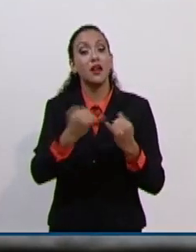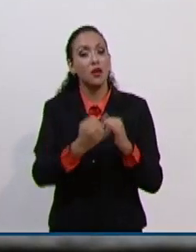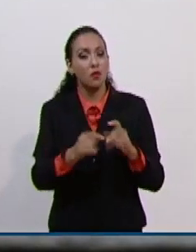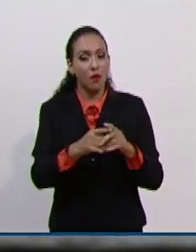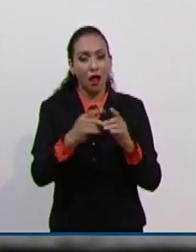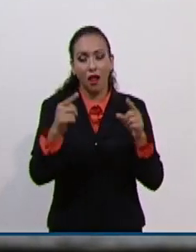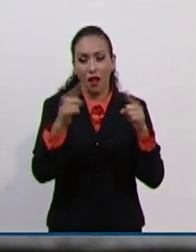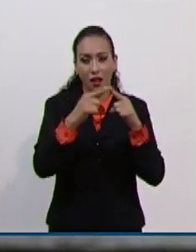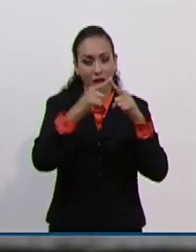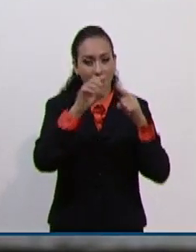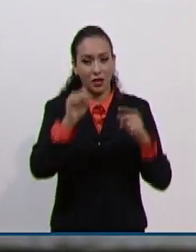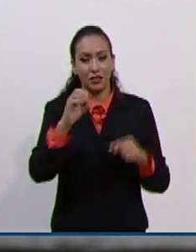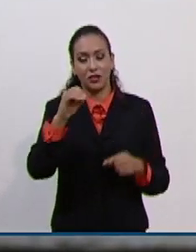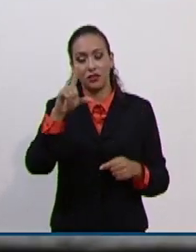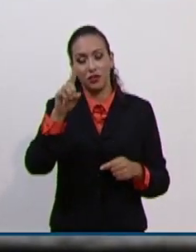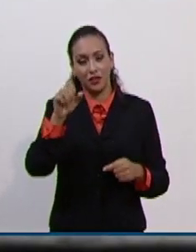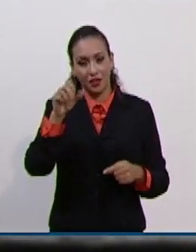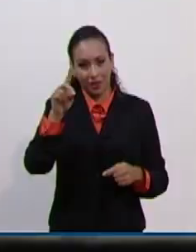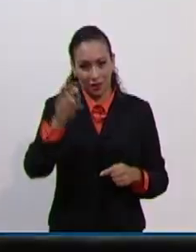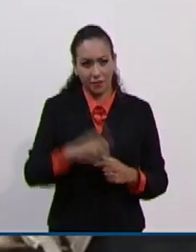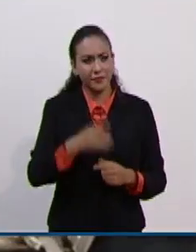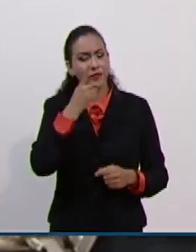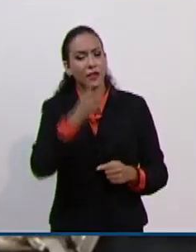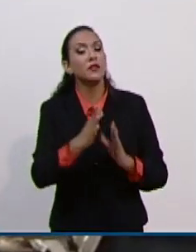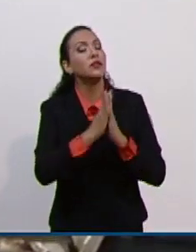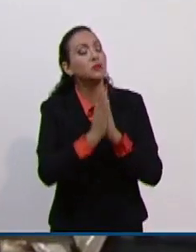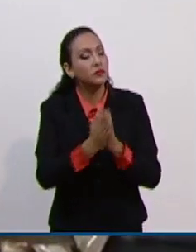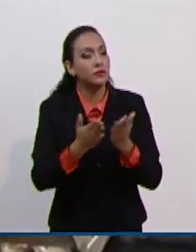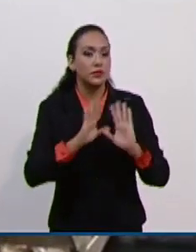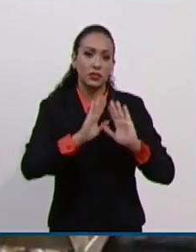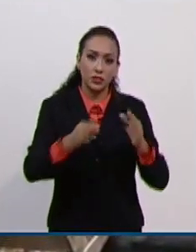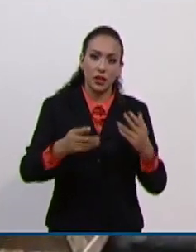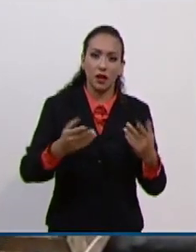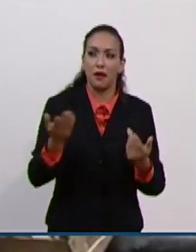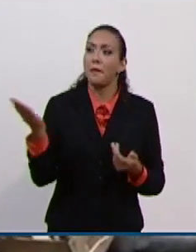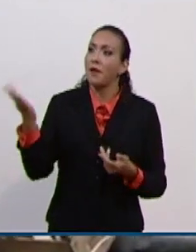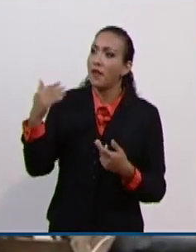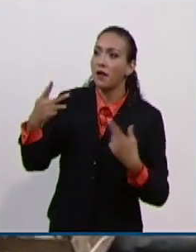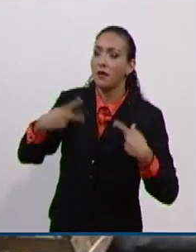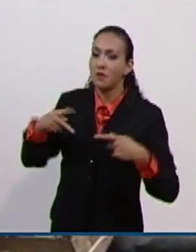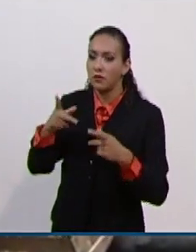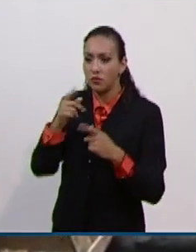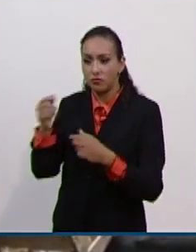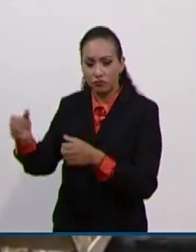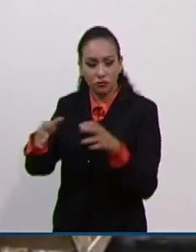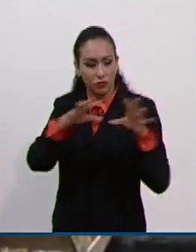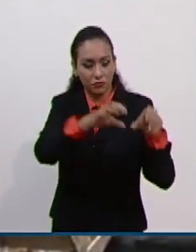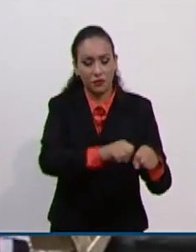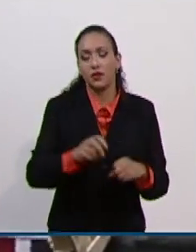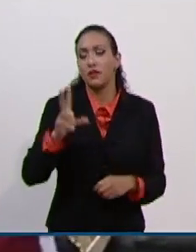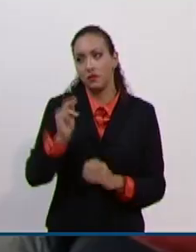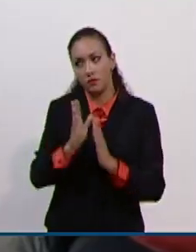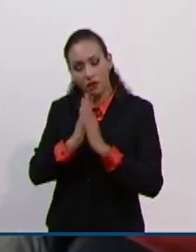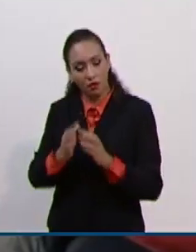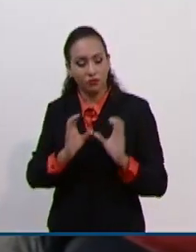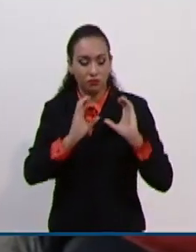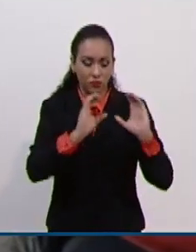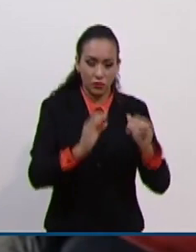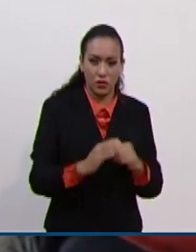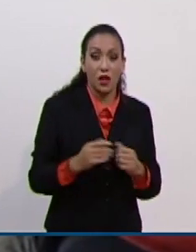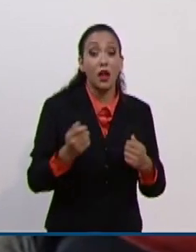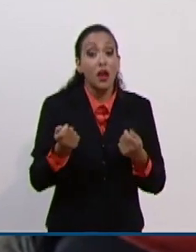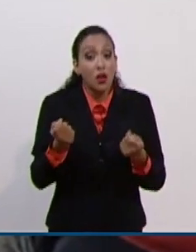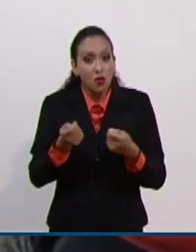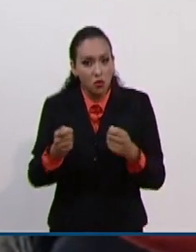Soledad. Se solicitó que la autoridad se abstenga de solicitar el apoyo de cualquier corporación de seguridad pública y control